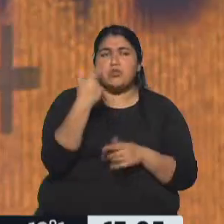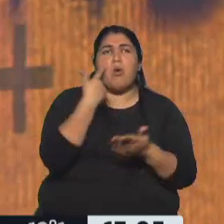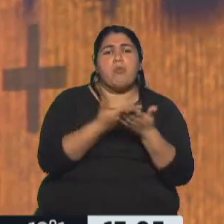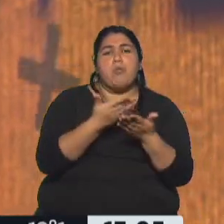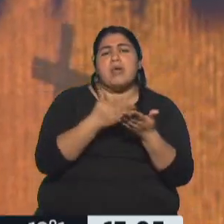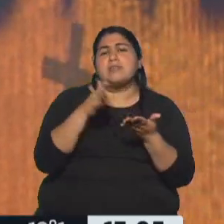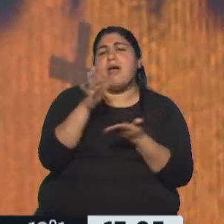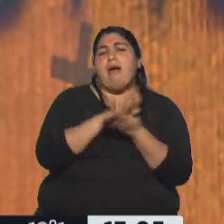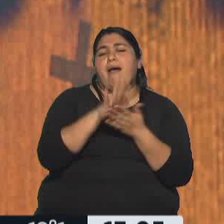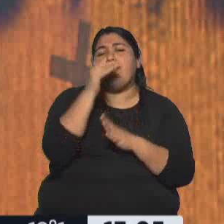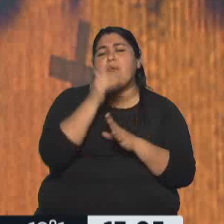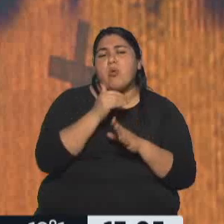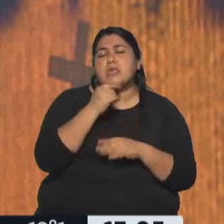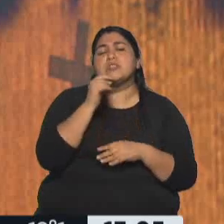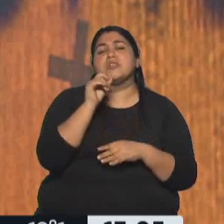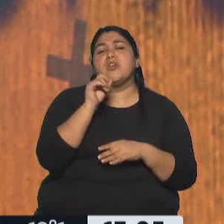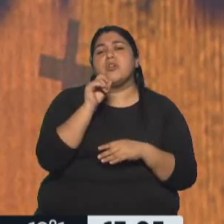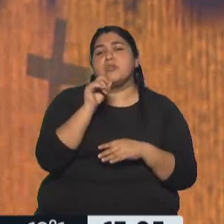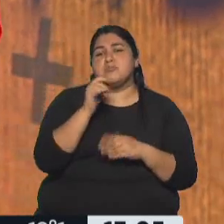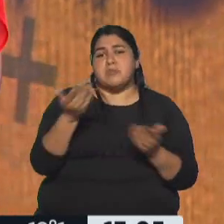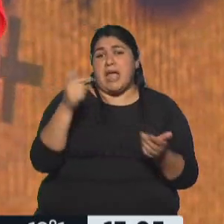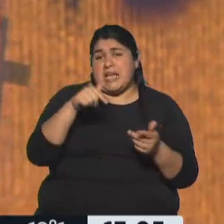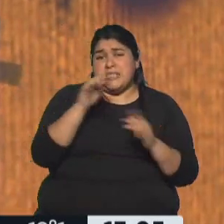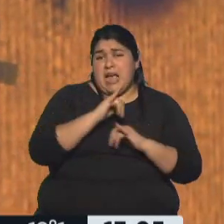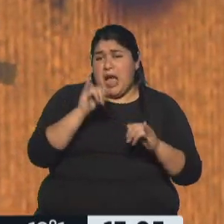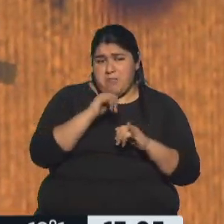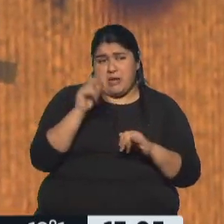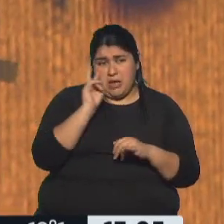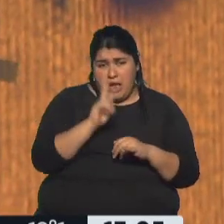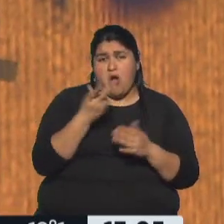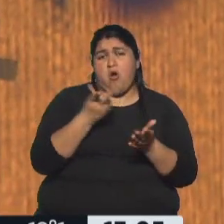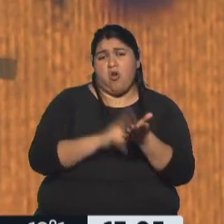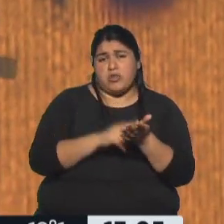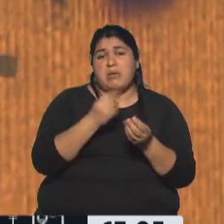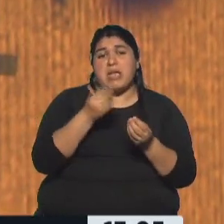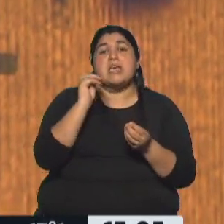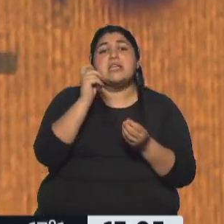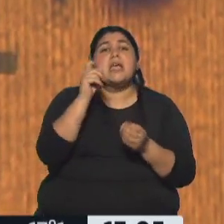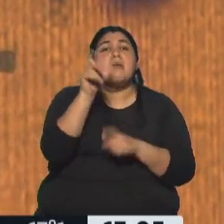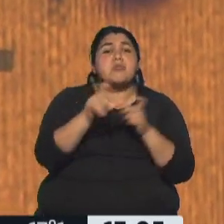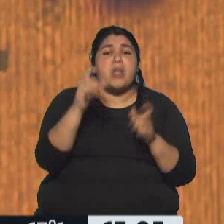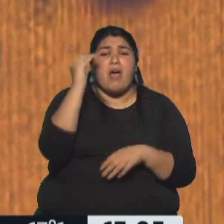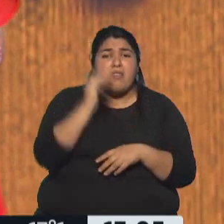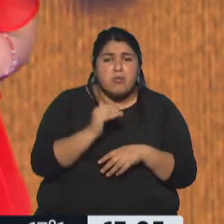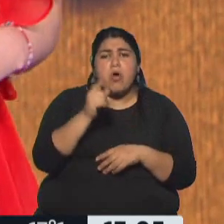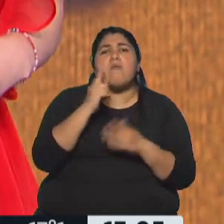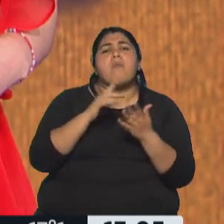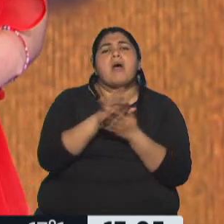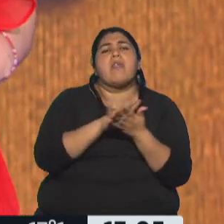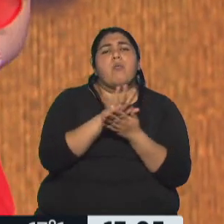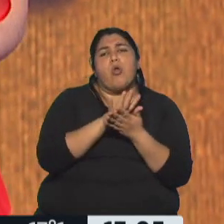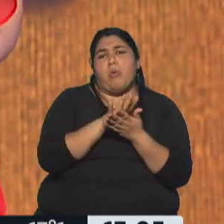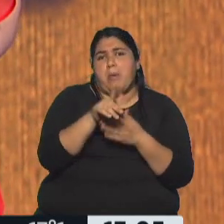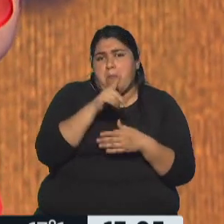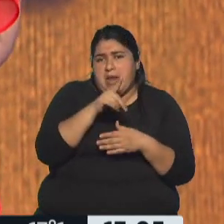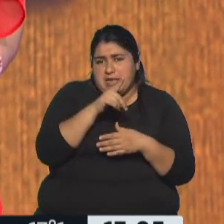evaluación que cada tanto vuelve a aparecer. De hecho, seguramente en esta campaña vamos a volver a encontrar quienes propongan que la devaluación es la manera de resolver, en muchos casos,